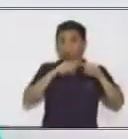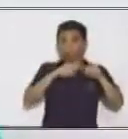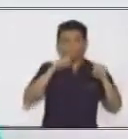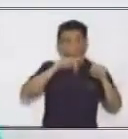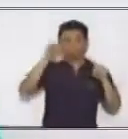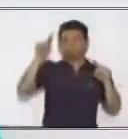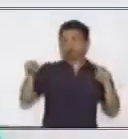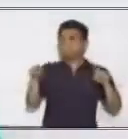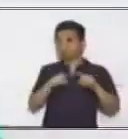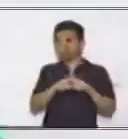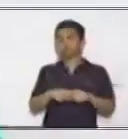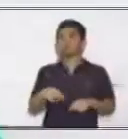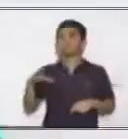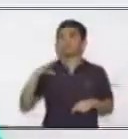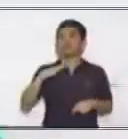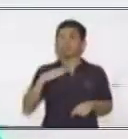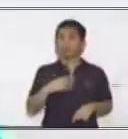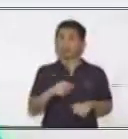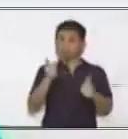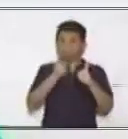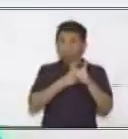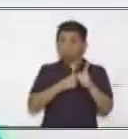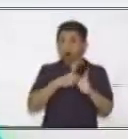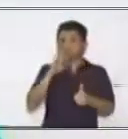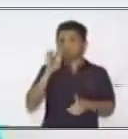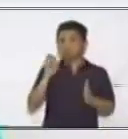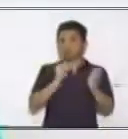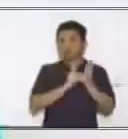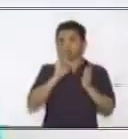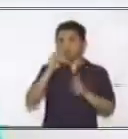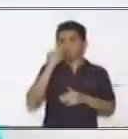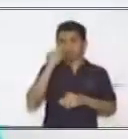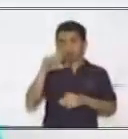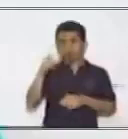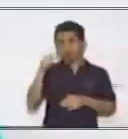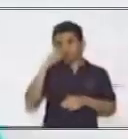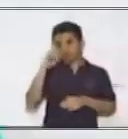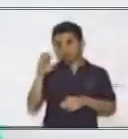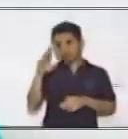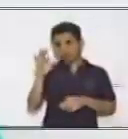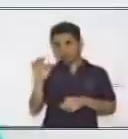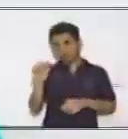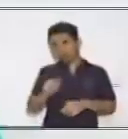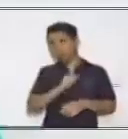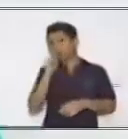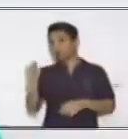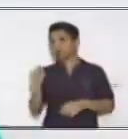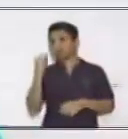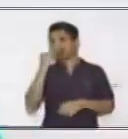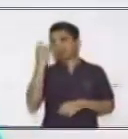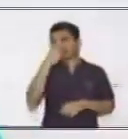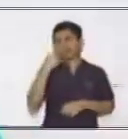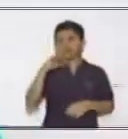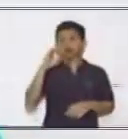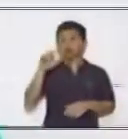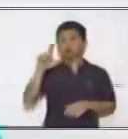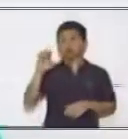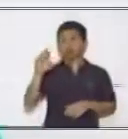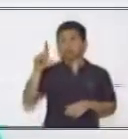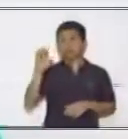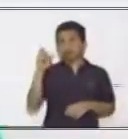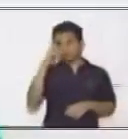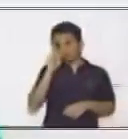triángulos equiláteros, triángulos isósceles y triángulos